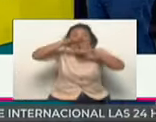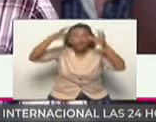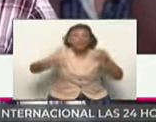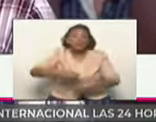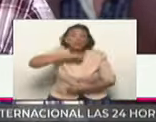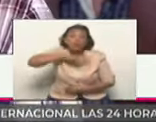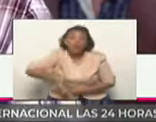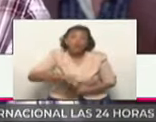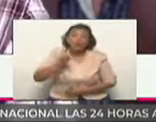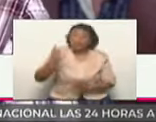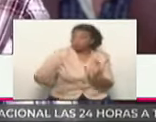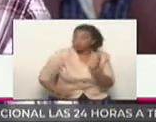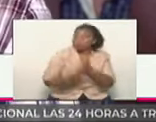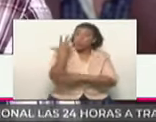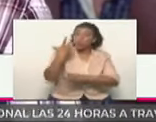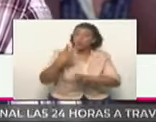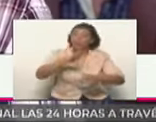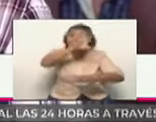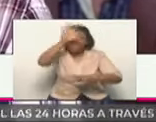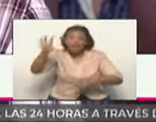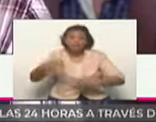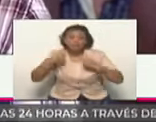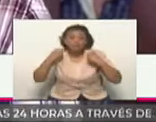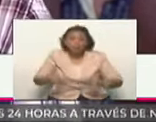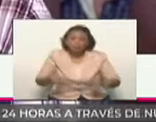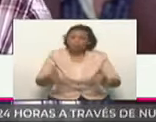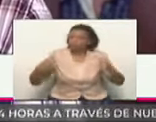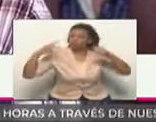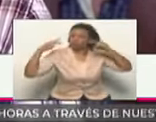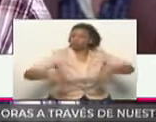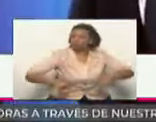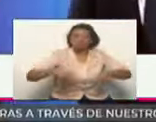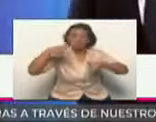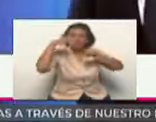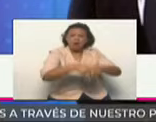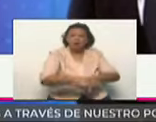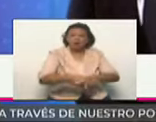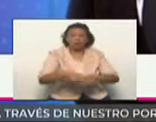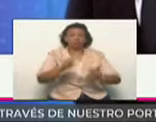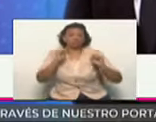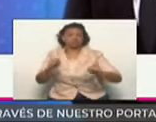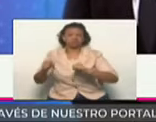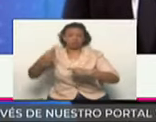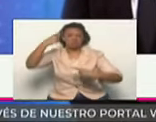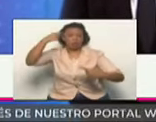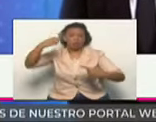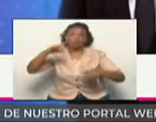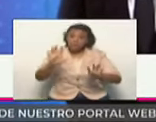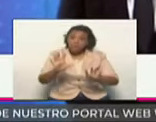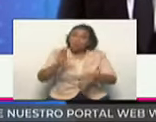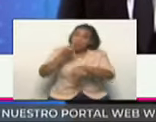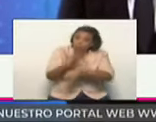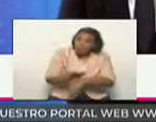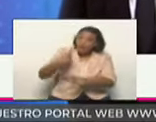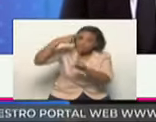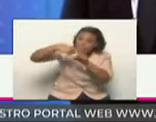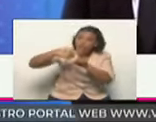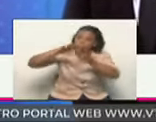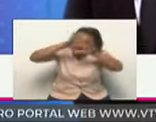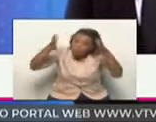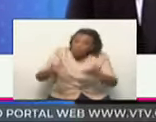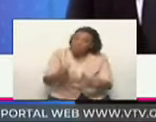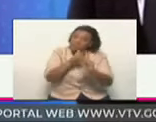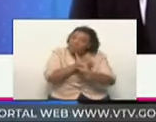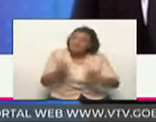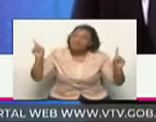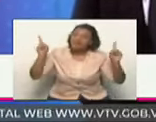humanidad surgen superpotencias no hegemonicistas, no colonialistas. Y eso vislumbra un mundo